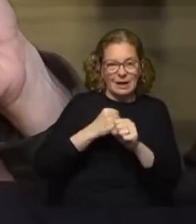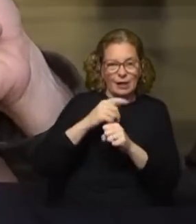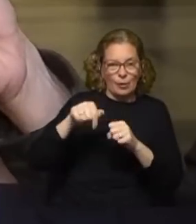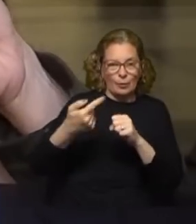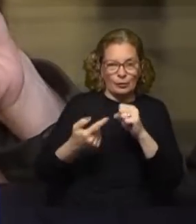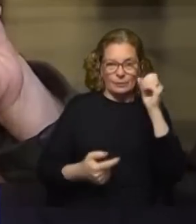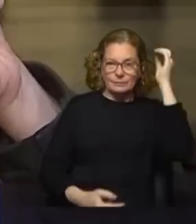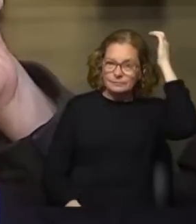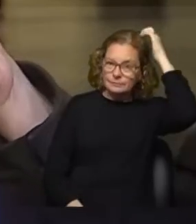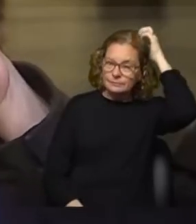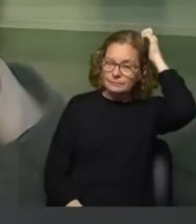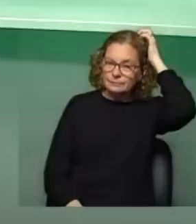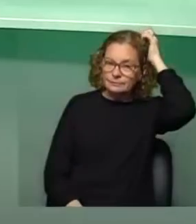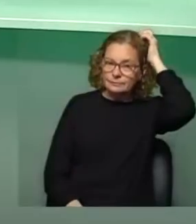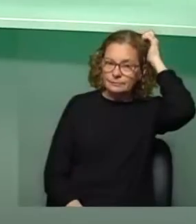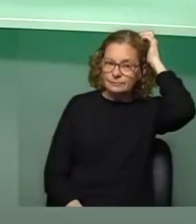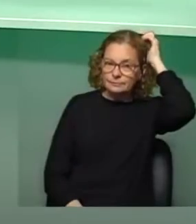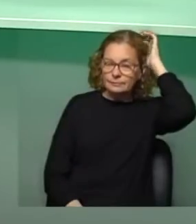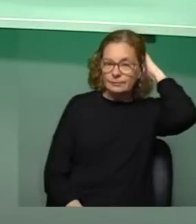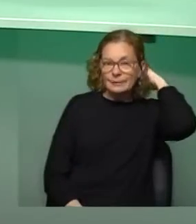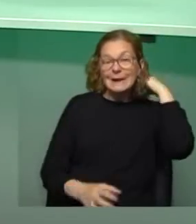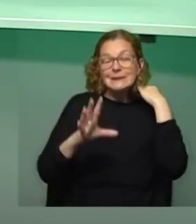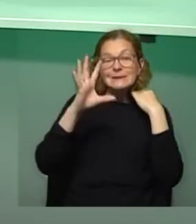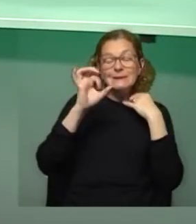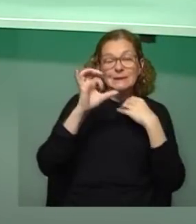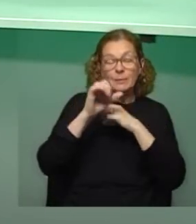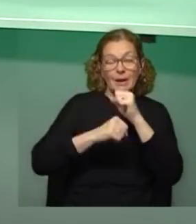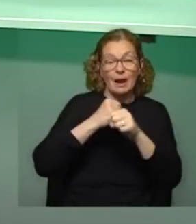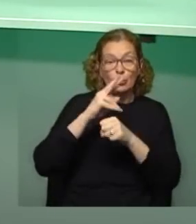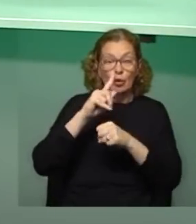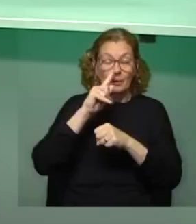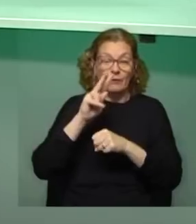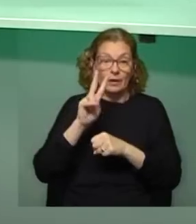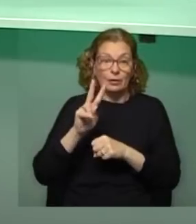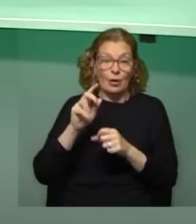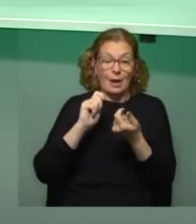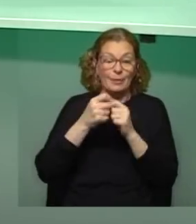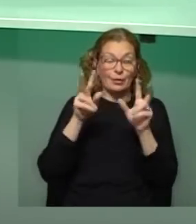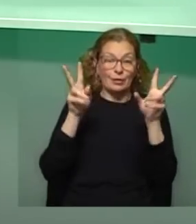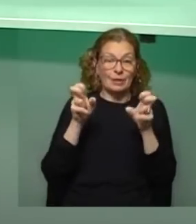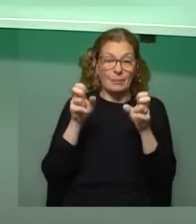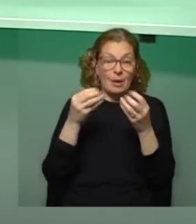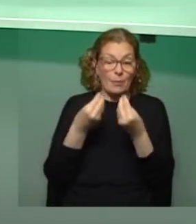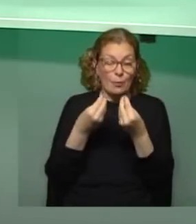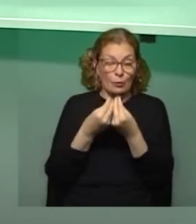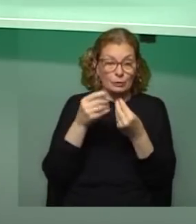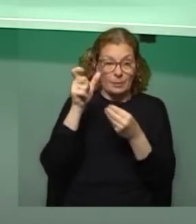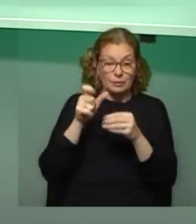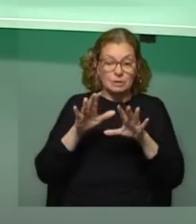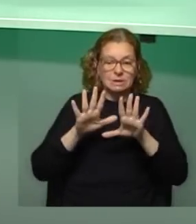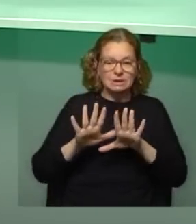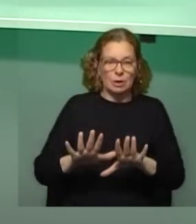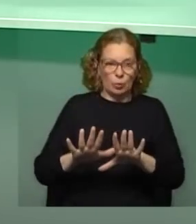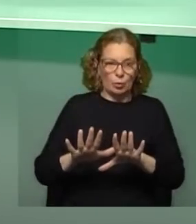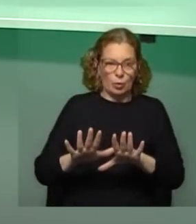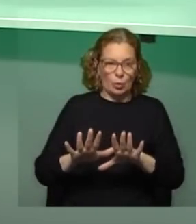viene en septiembre de 2022 les comentamos cambiando de tema la cantidad de personas en seguro de paro